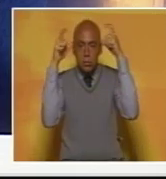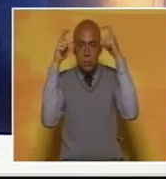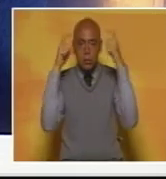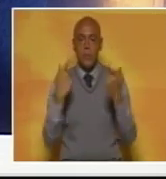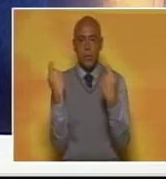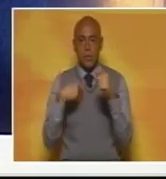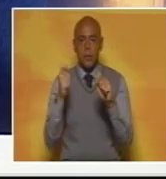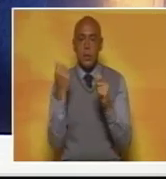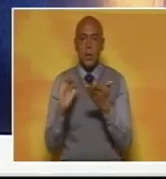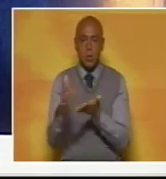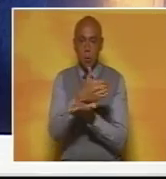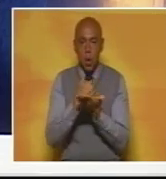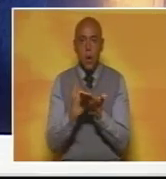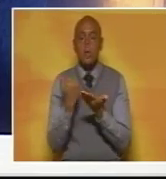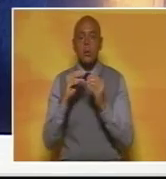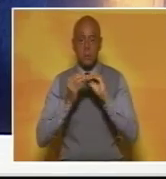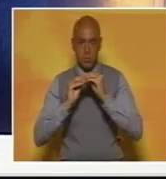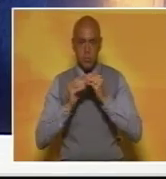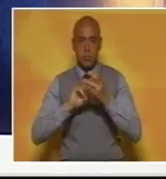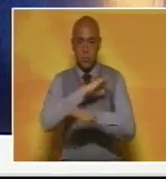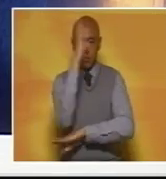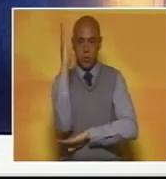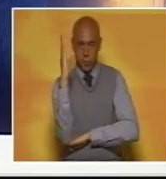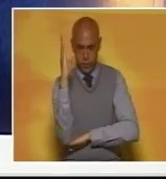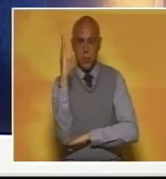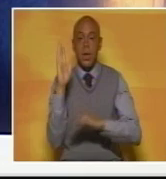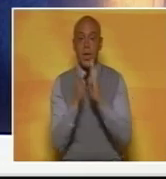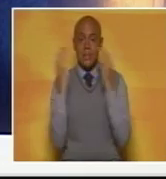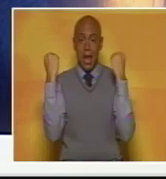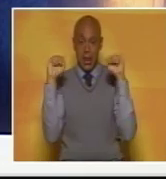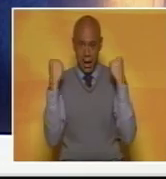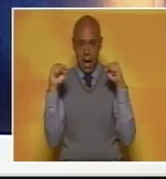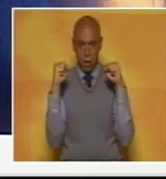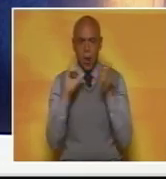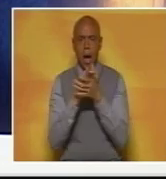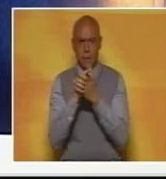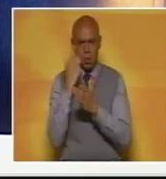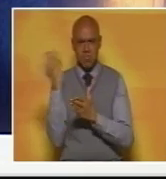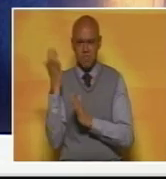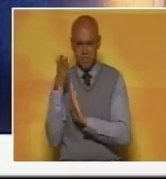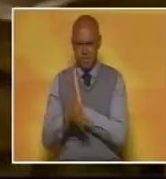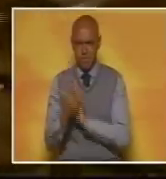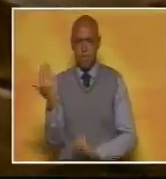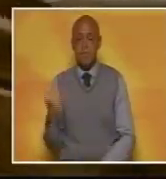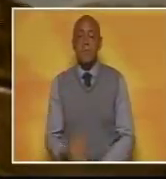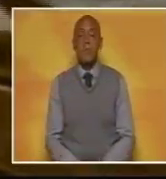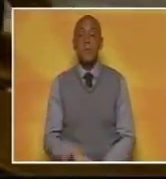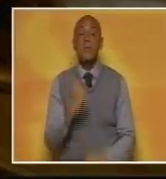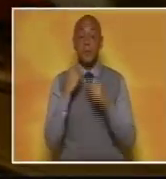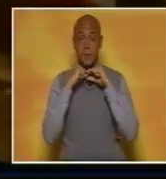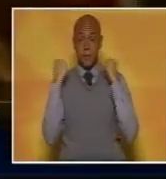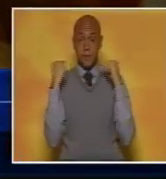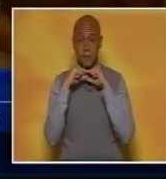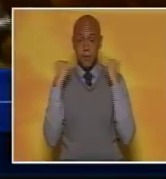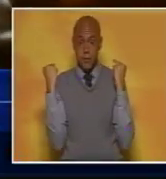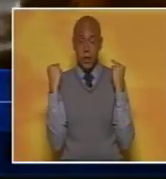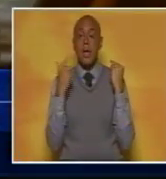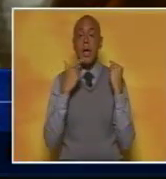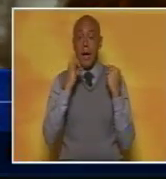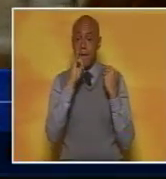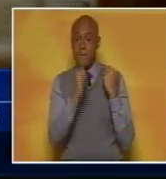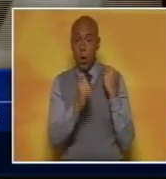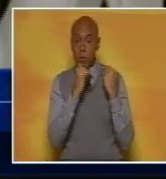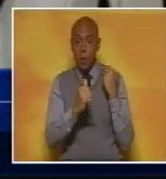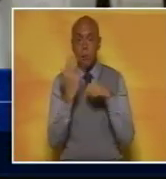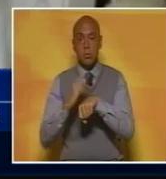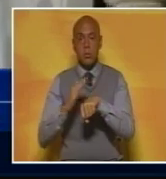para culminar los trabajos de reparación de la Catedral de San Carlos. Creinel Salazar nos cuenta más. El párroco Eduardo Obispo informó que se